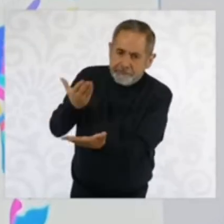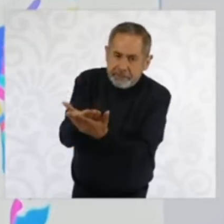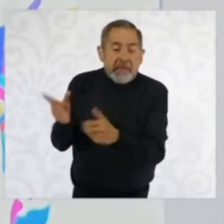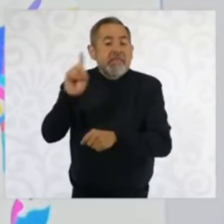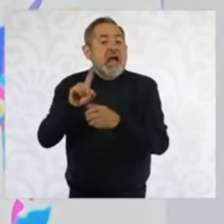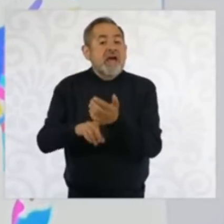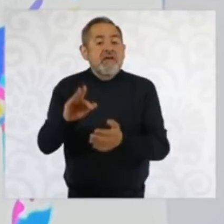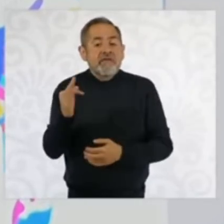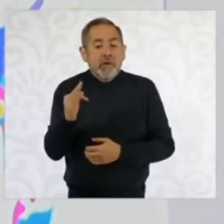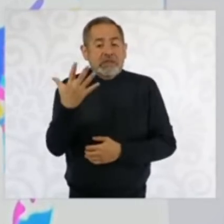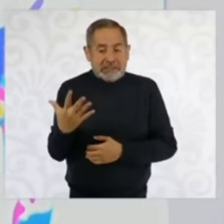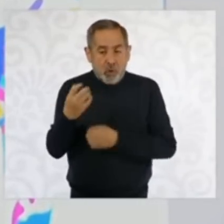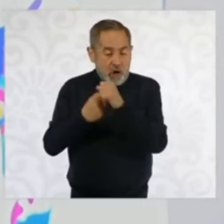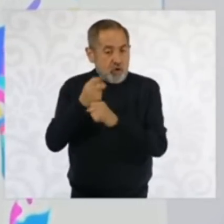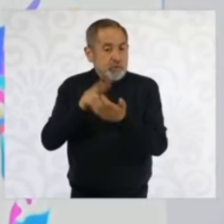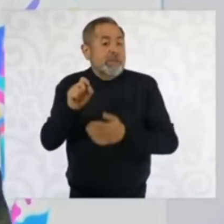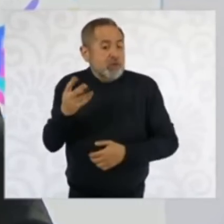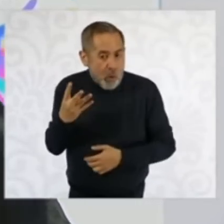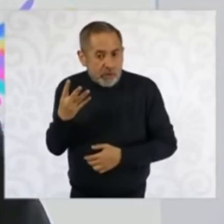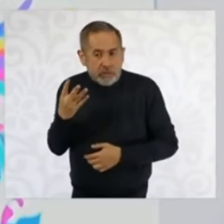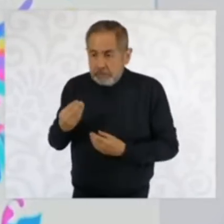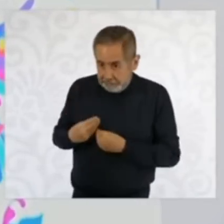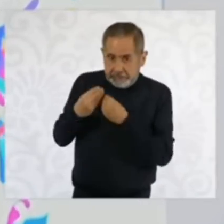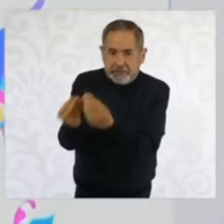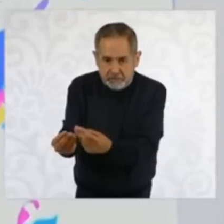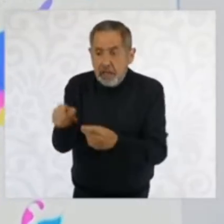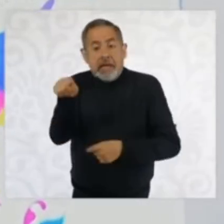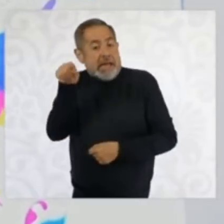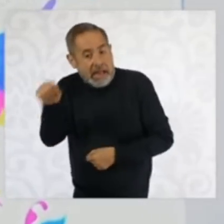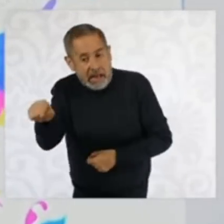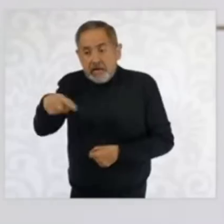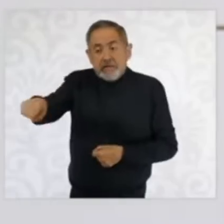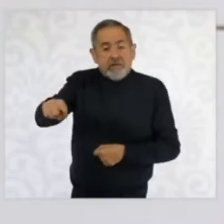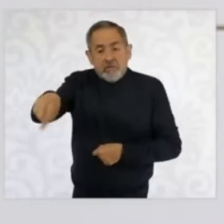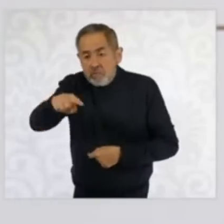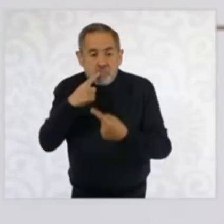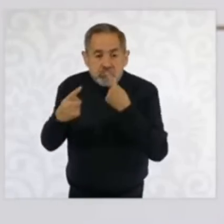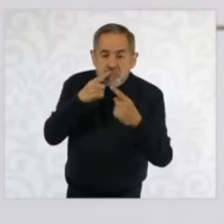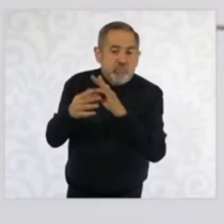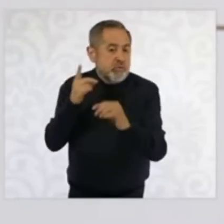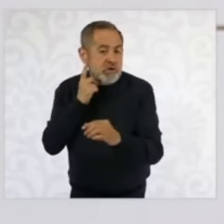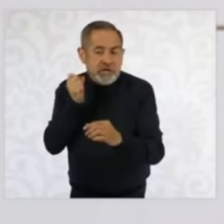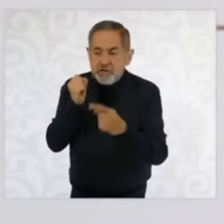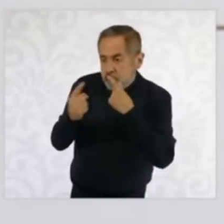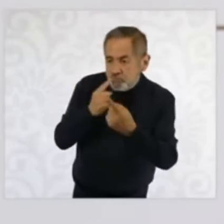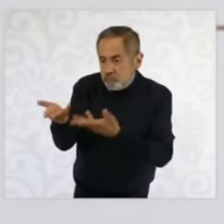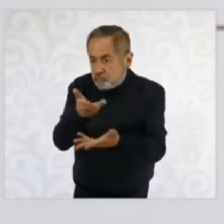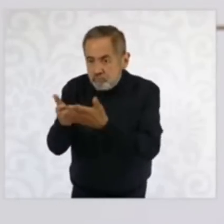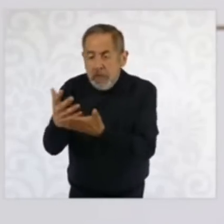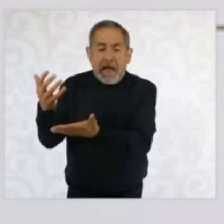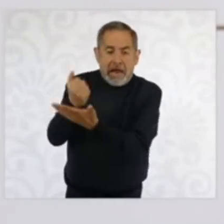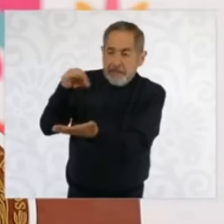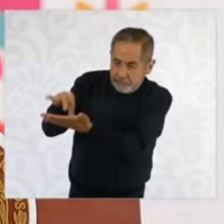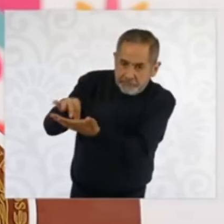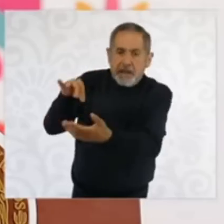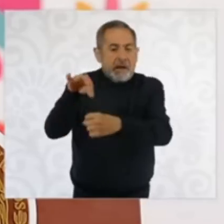febrero de 2024. Es parte de la discusión del proceso electoral. Se gana la elección.